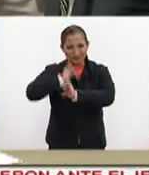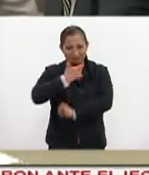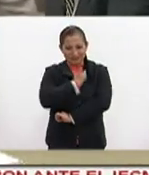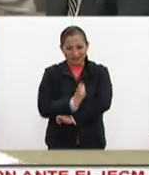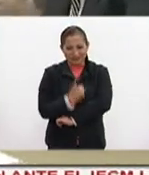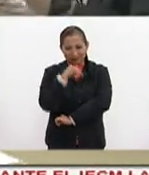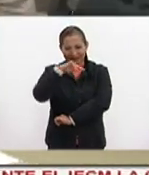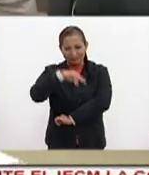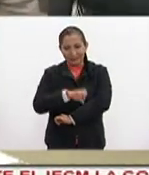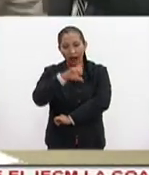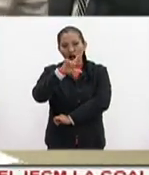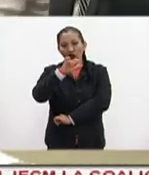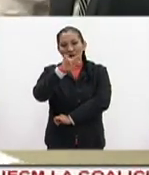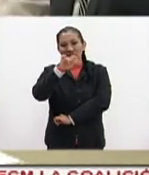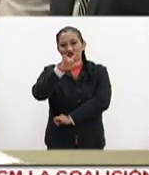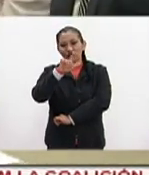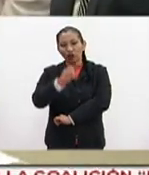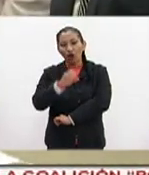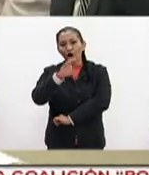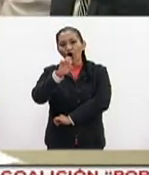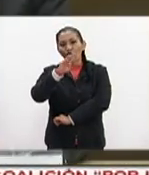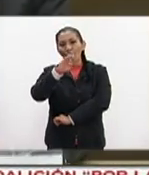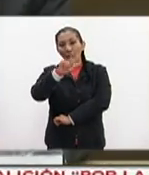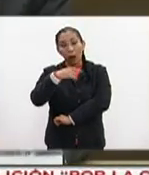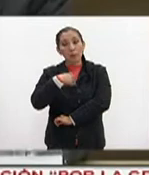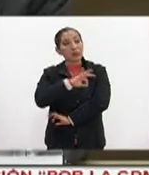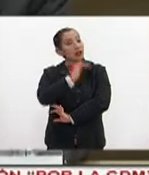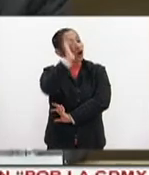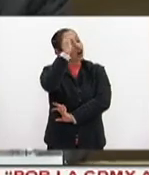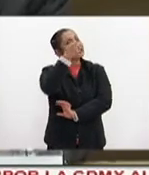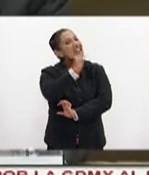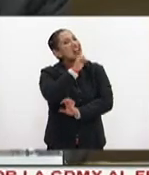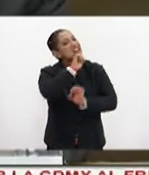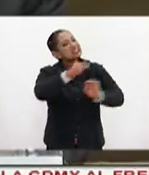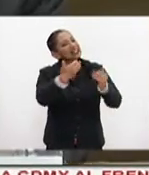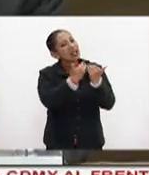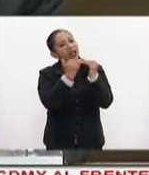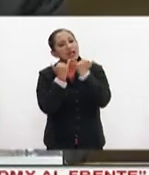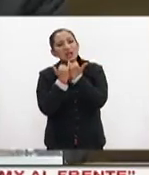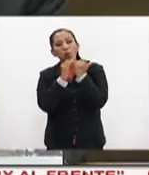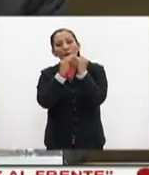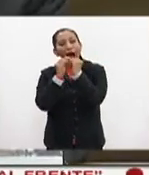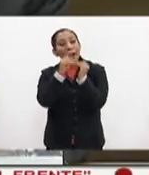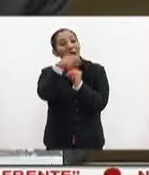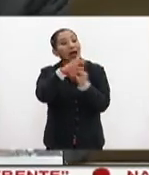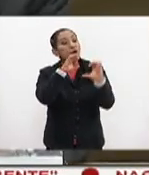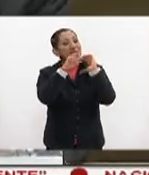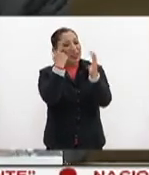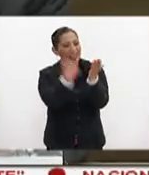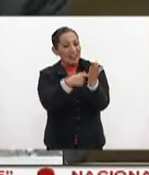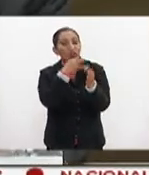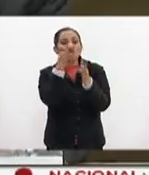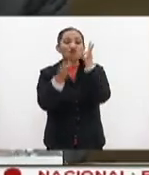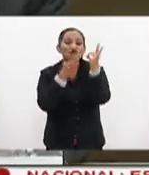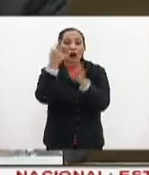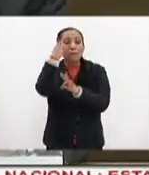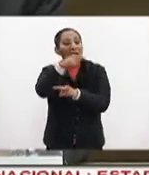presidente del INE, Lorenzo Córdoba, dijo que con esto la sociedad podrá conocer el tratamiento y la equidad que se da en los medios de comunicación a